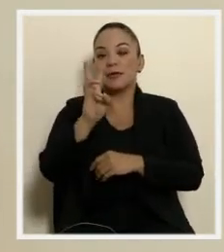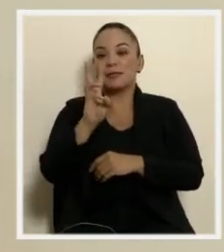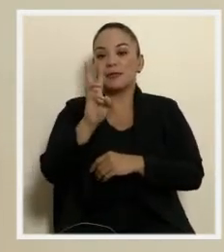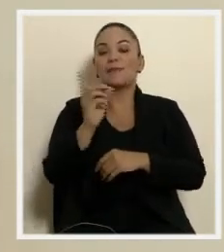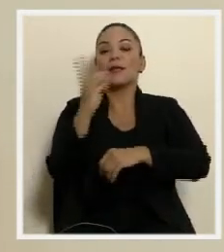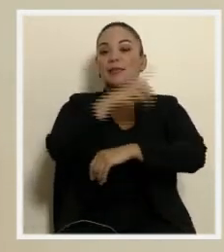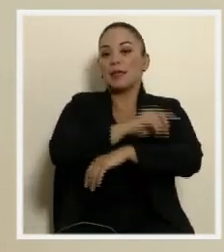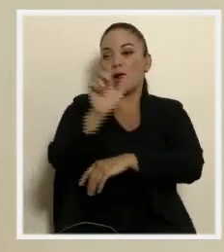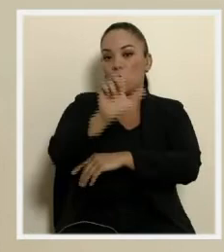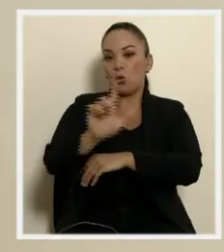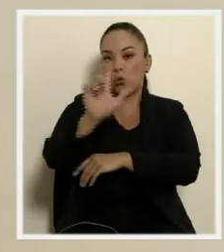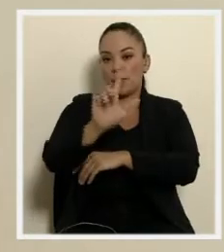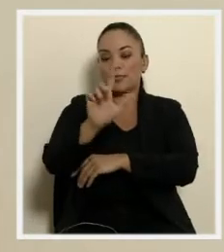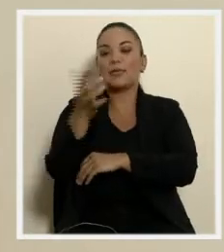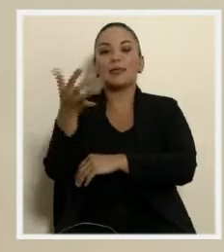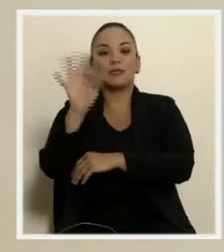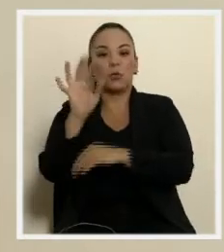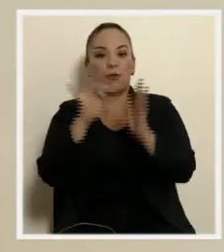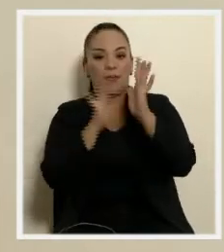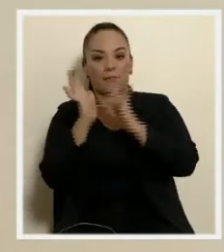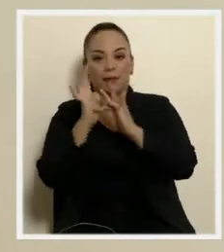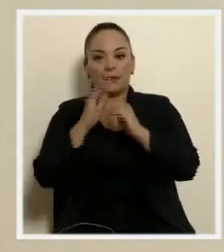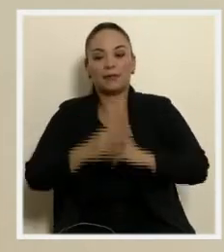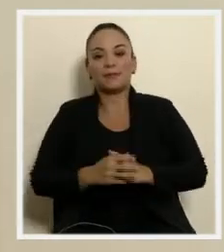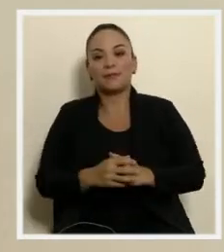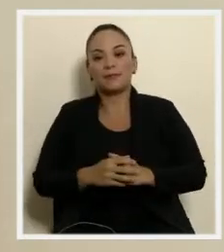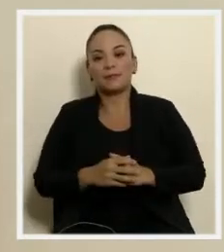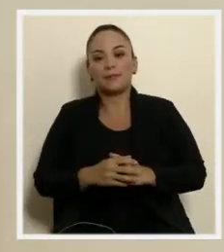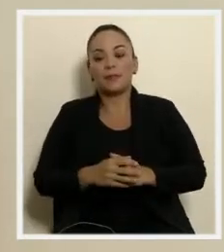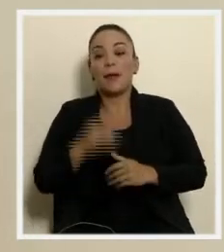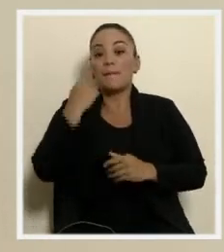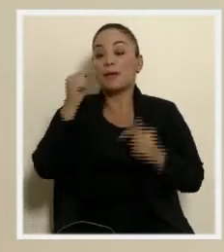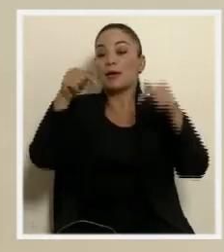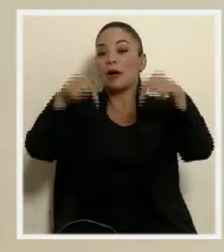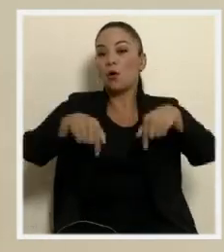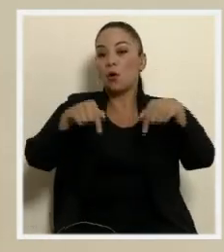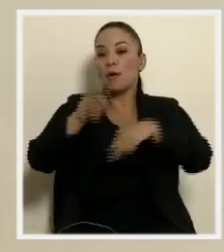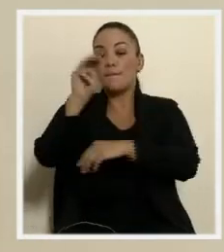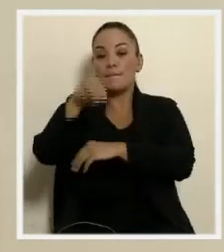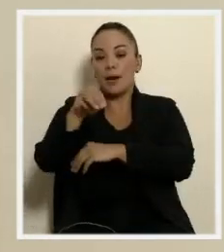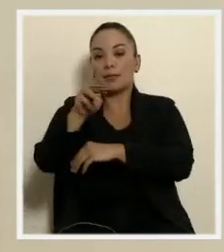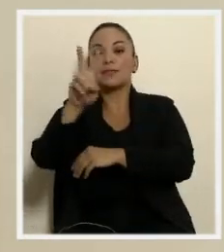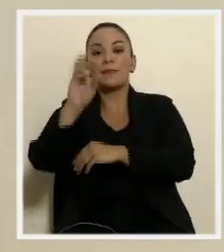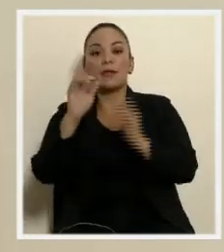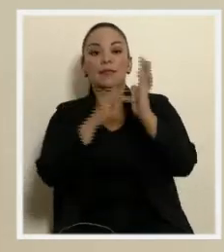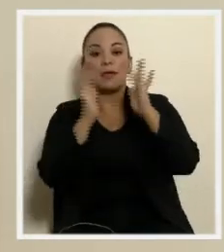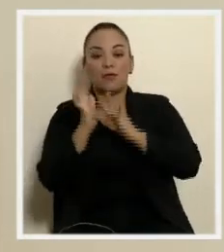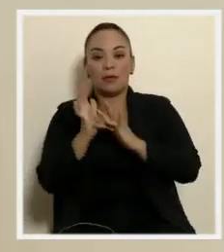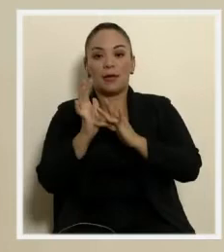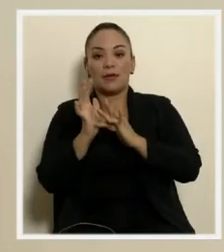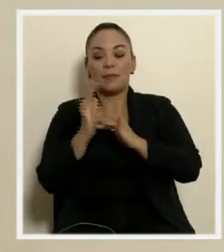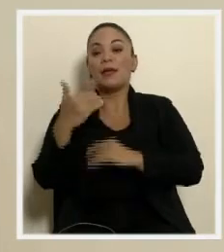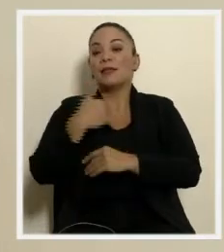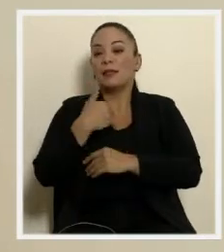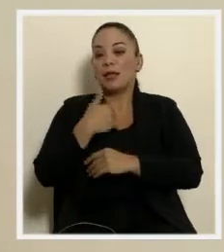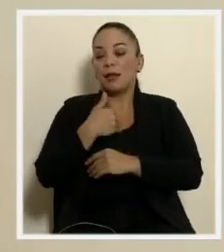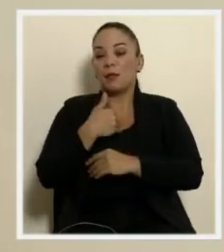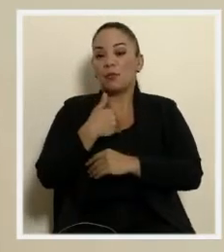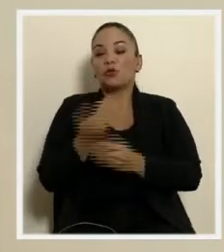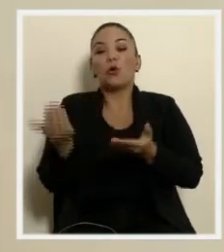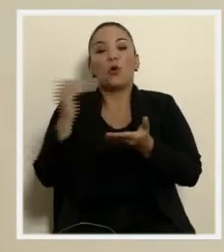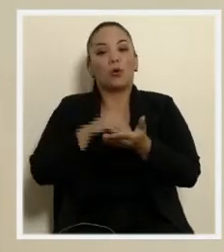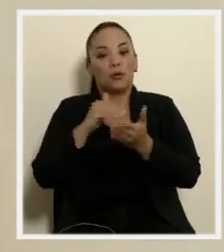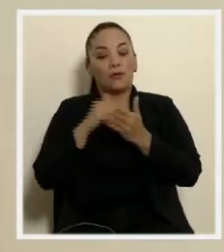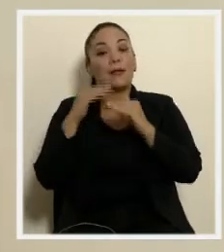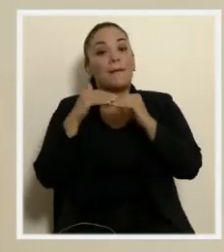el día lunes 19 de abril. Para hoy, martes 20 de abril, registramos